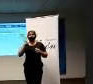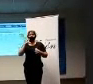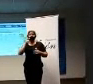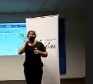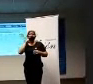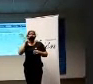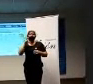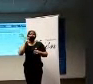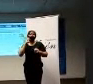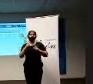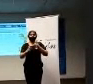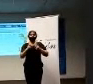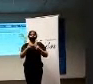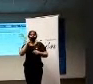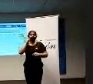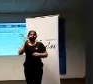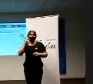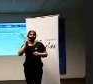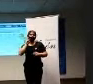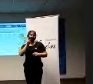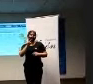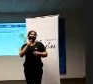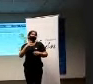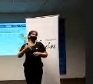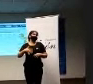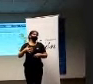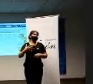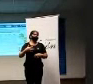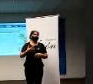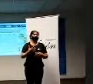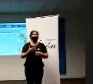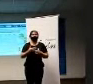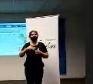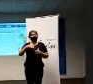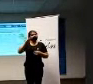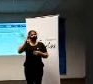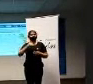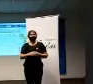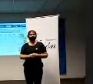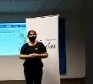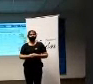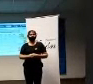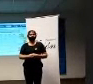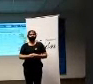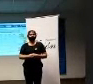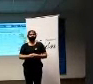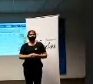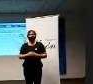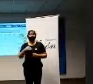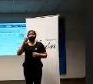entre 150 y más casos por departamento. La misma cosa a nivel 3, que es un nivel